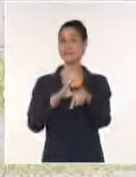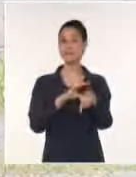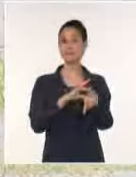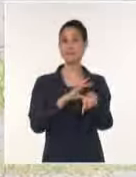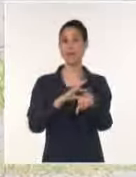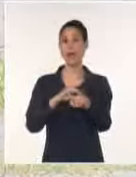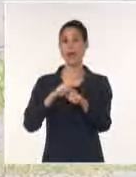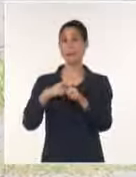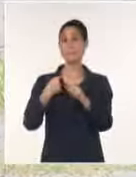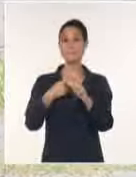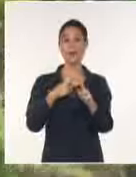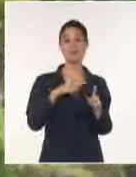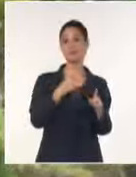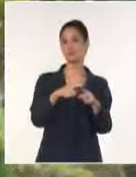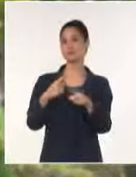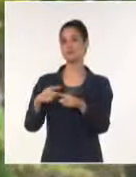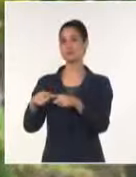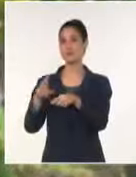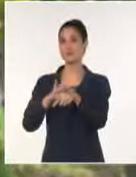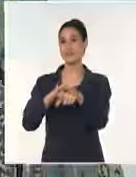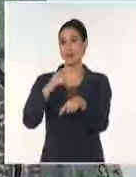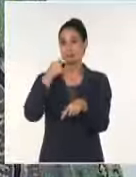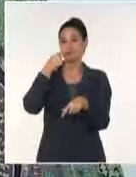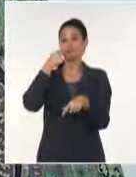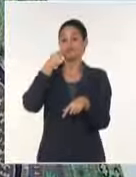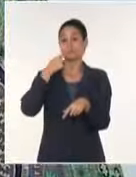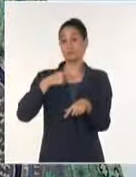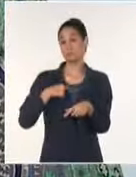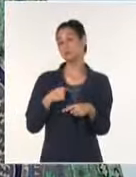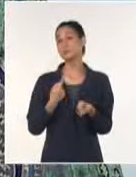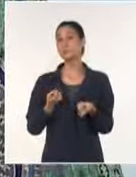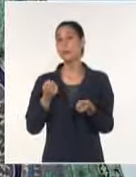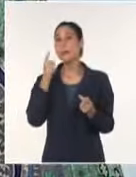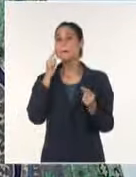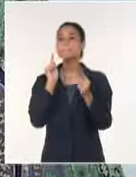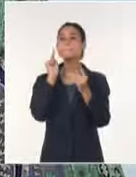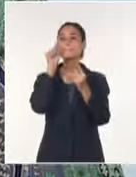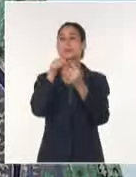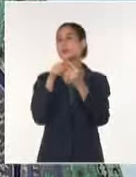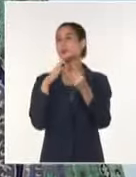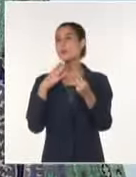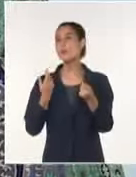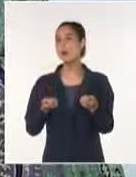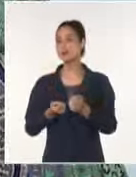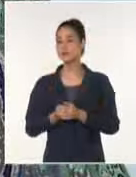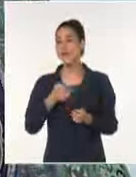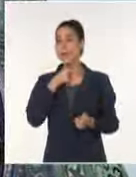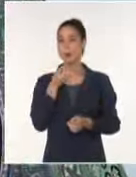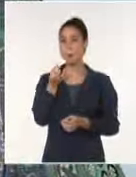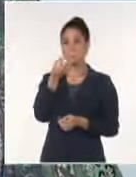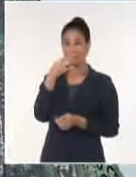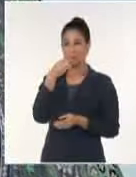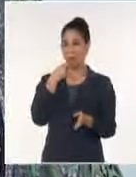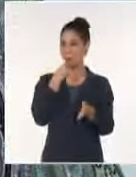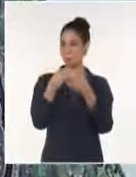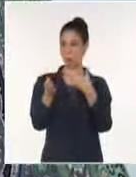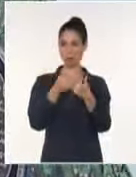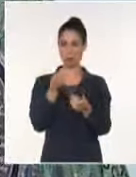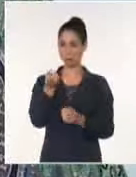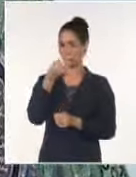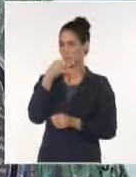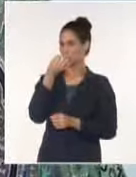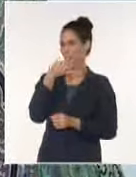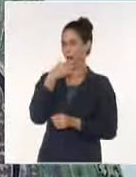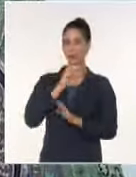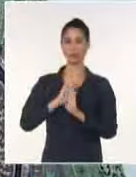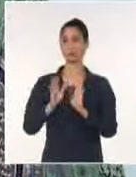enfermedades diarreicas y respiratorias? Primero, nadie se puede automedicar ni nadie puede hacer un diagnóstico. Para